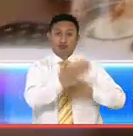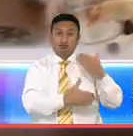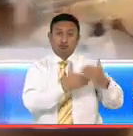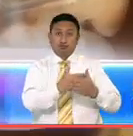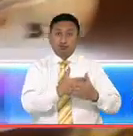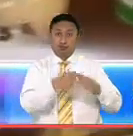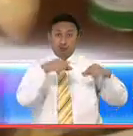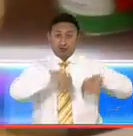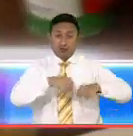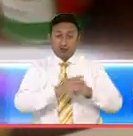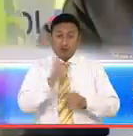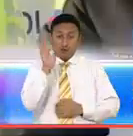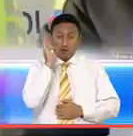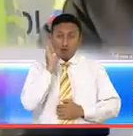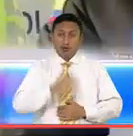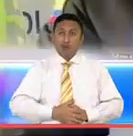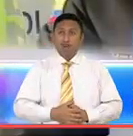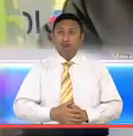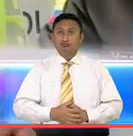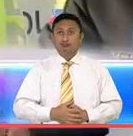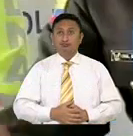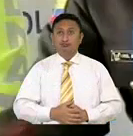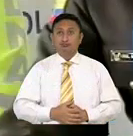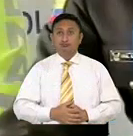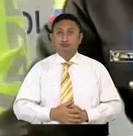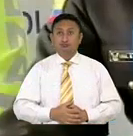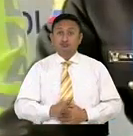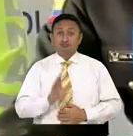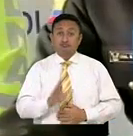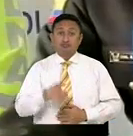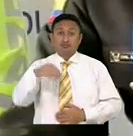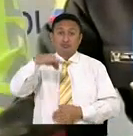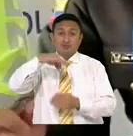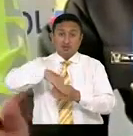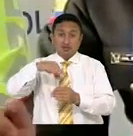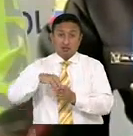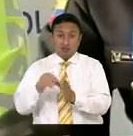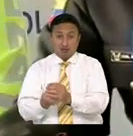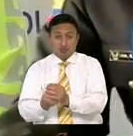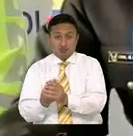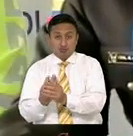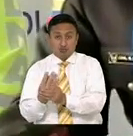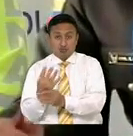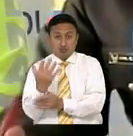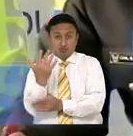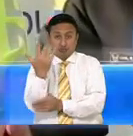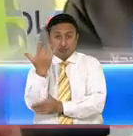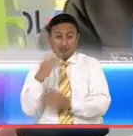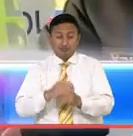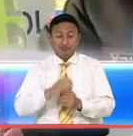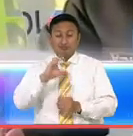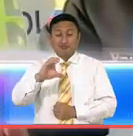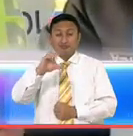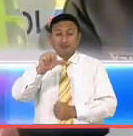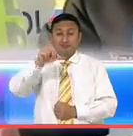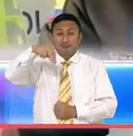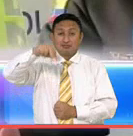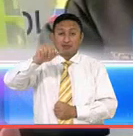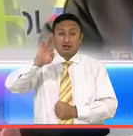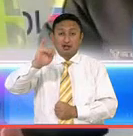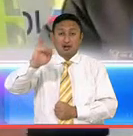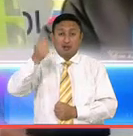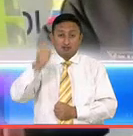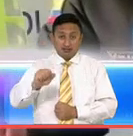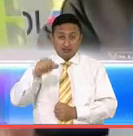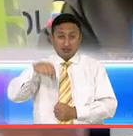convertía en marihuana es posible siendo el cultivo de cannabis o marihuana y posterior proceso y secado prensado